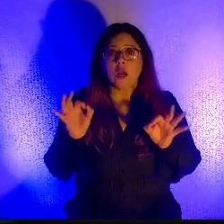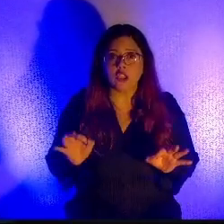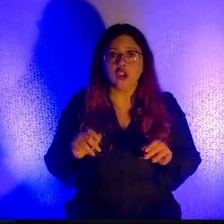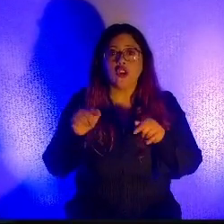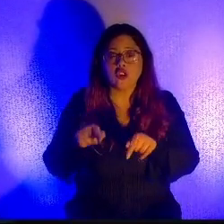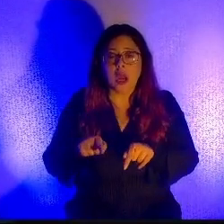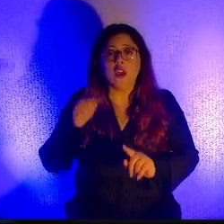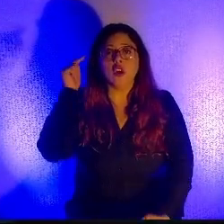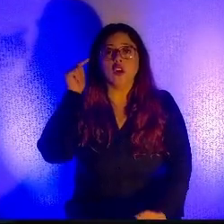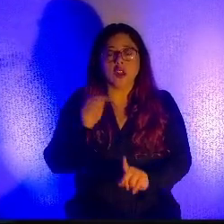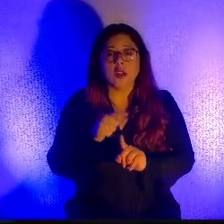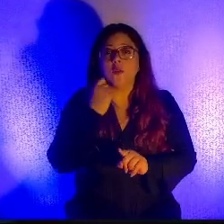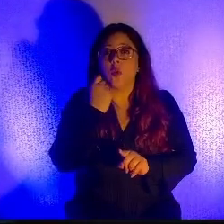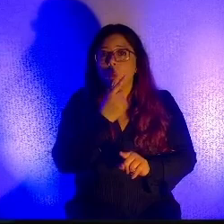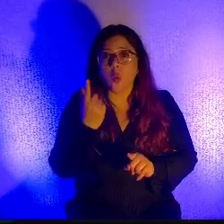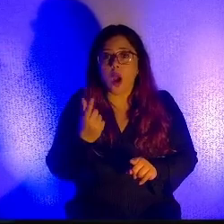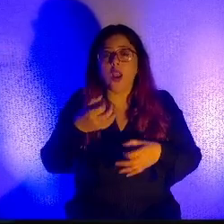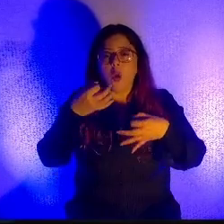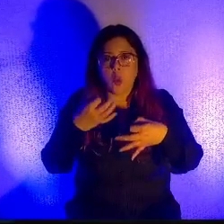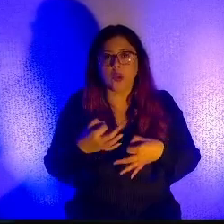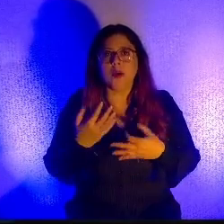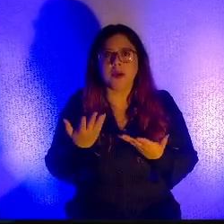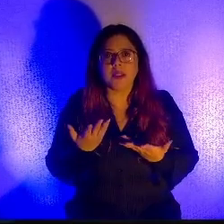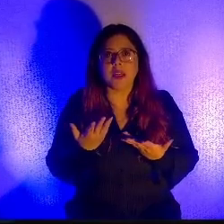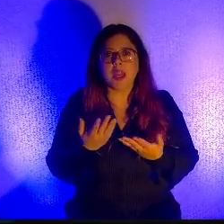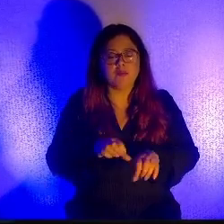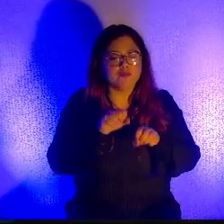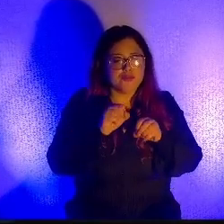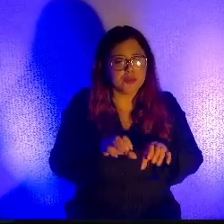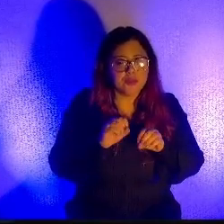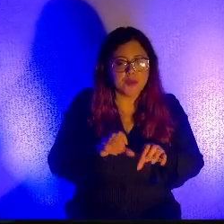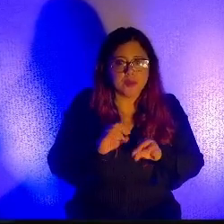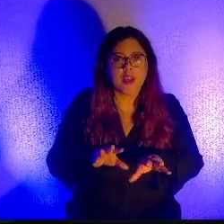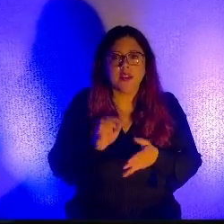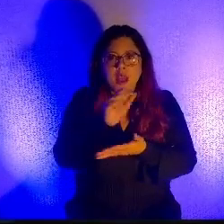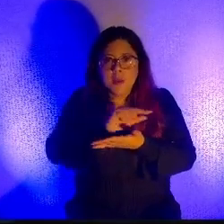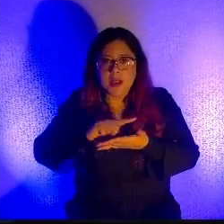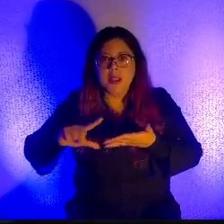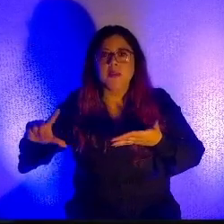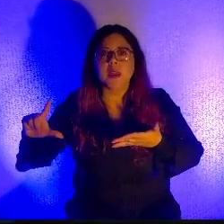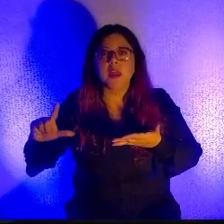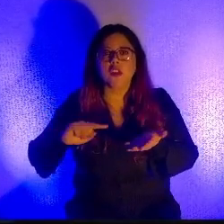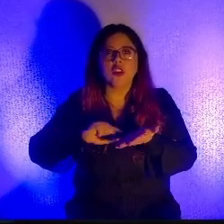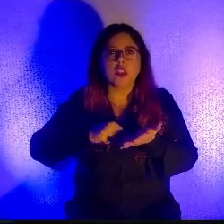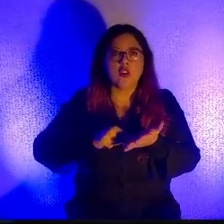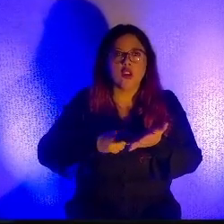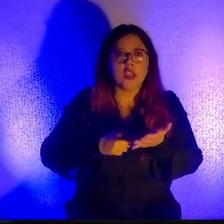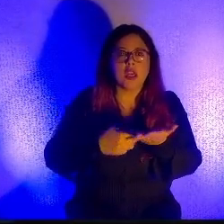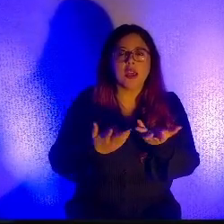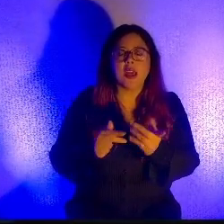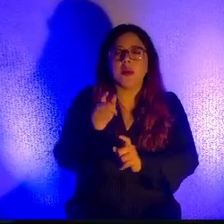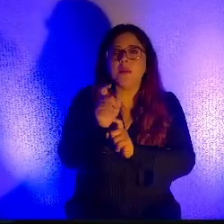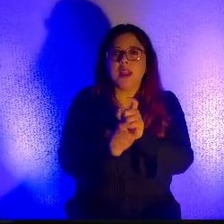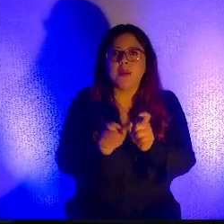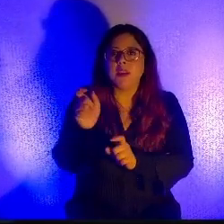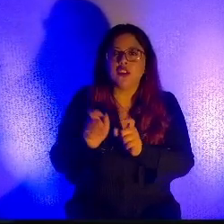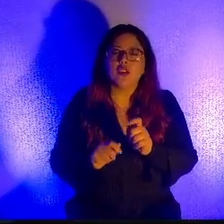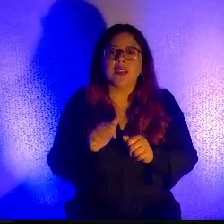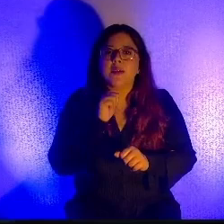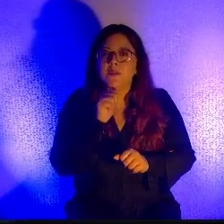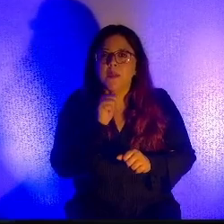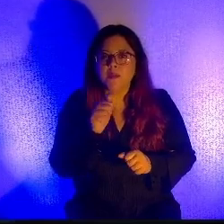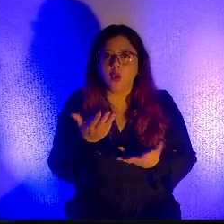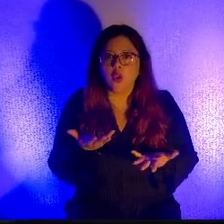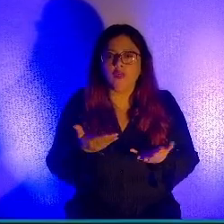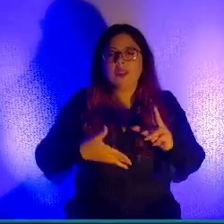tiene el propósito de llevar conocimiento en tecnología innovación y emprendimiento para las personas de bajo ingreso